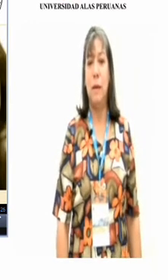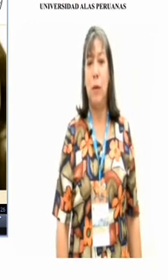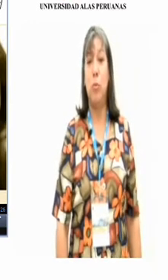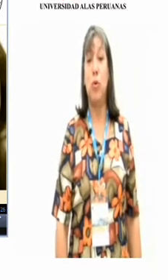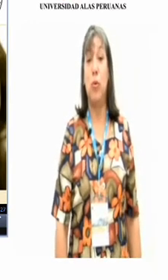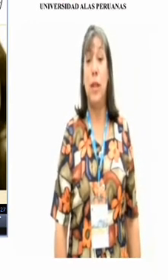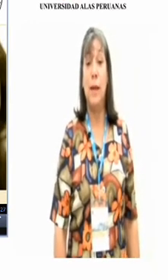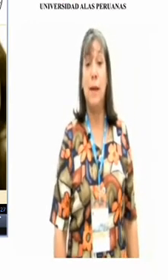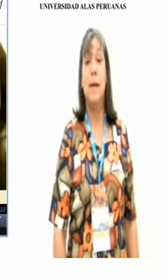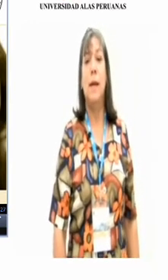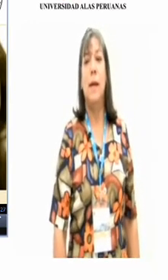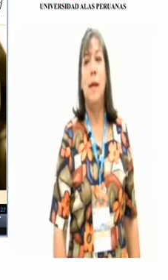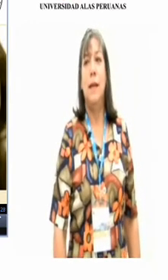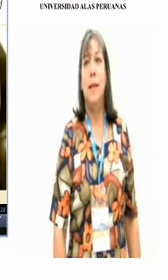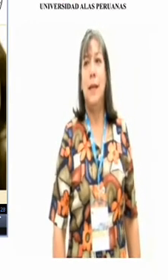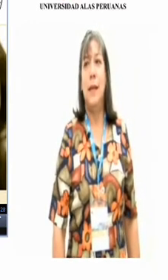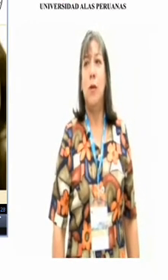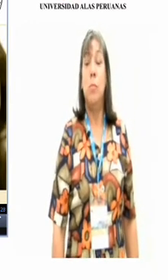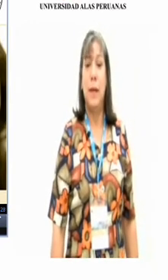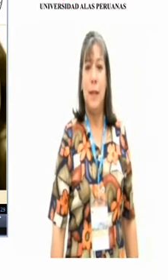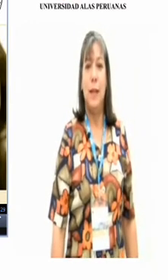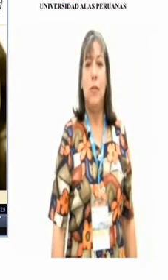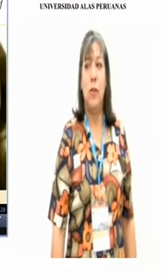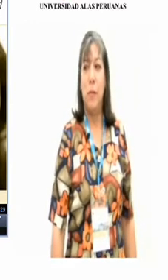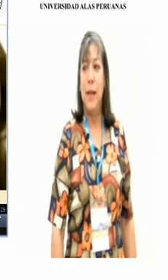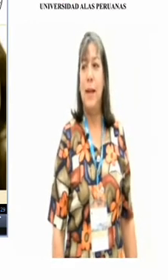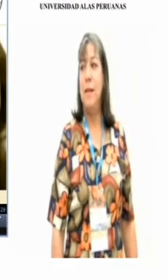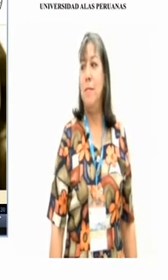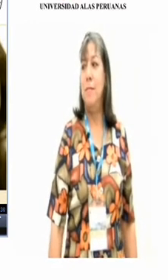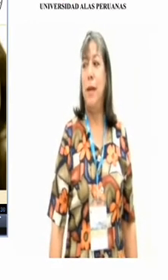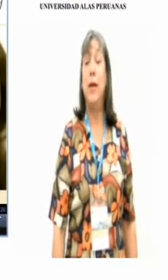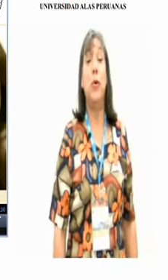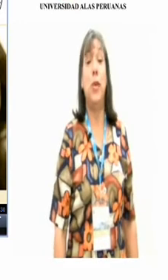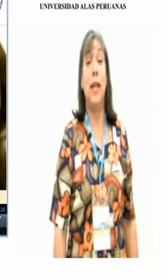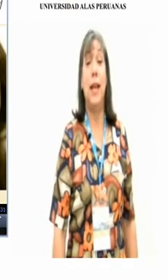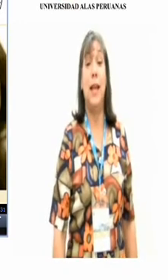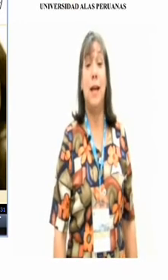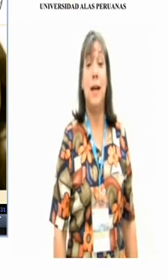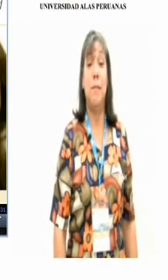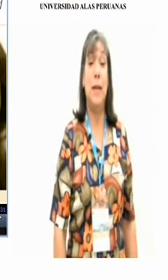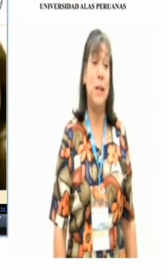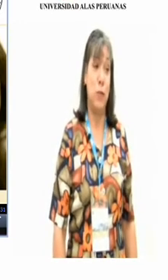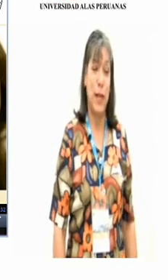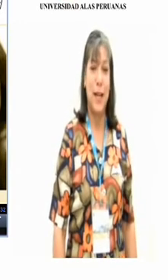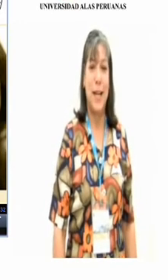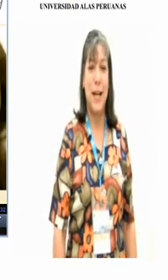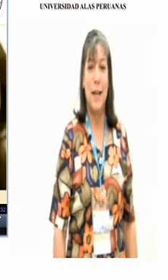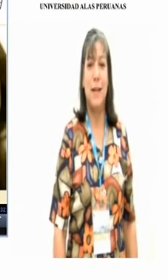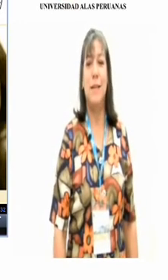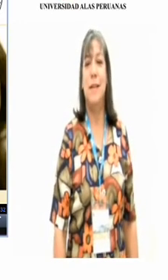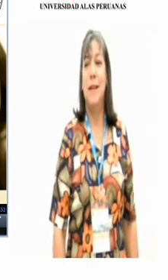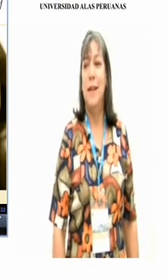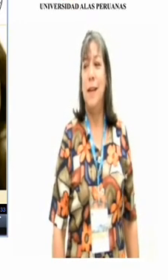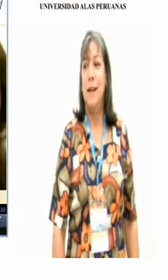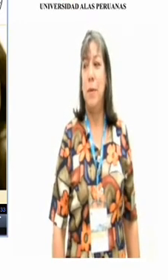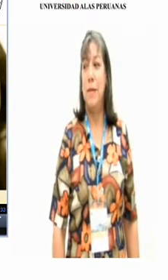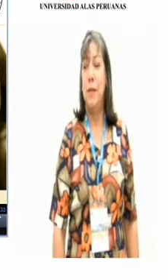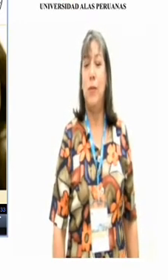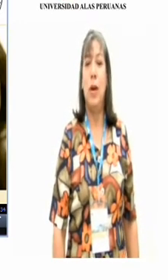esta oportunidad de compartir estos saberes. Vengo de la Venezuela,